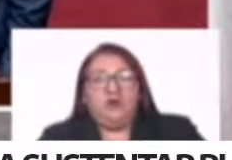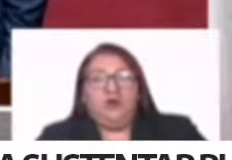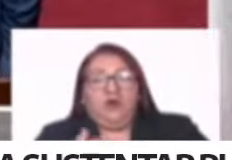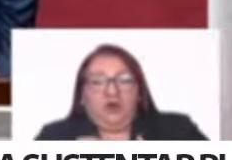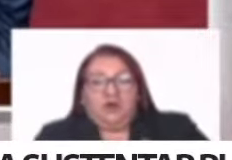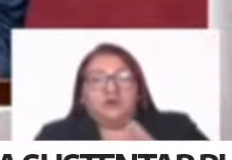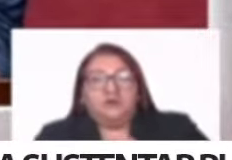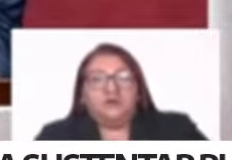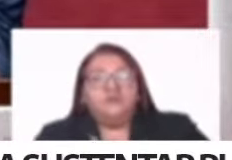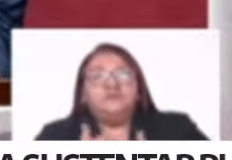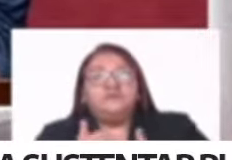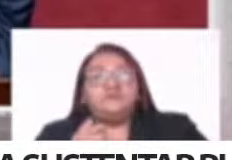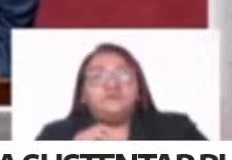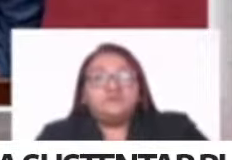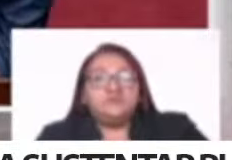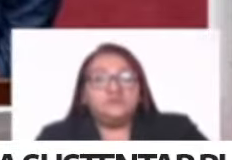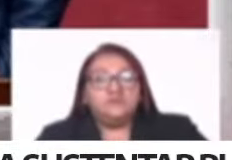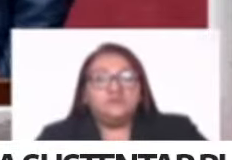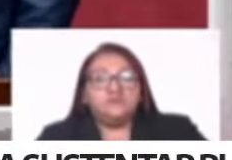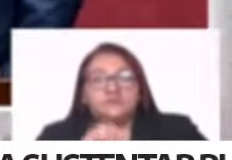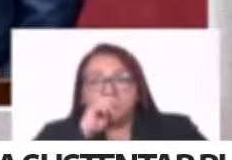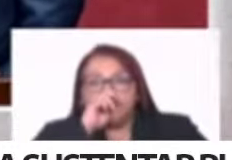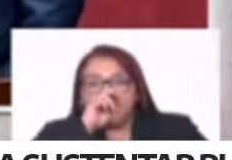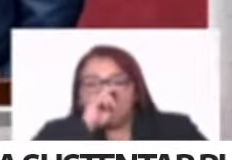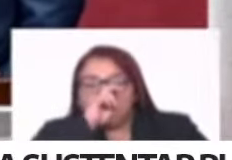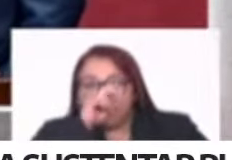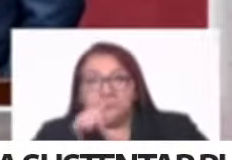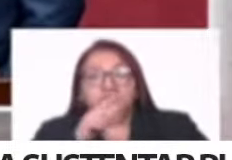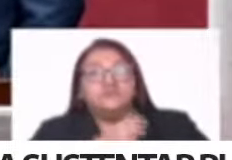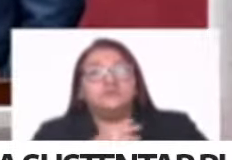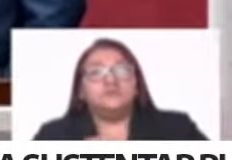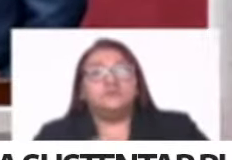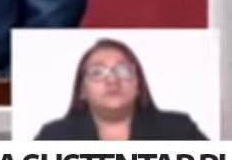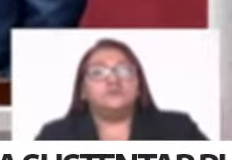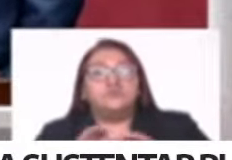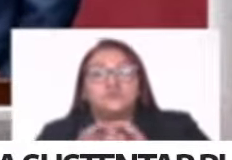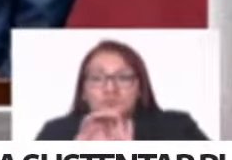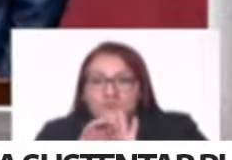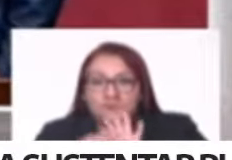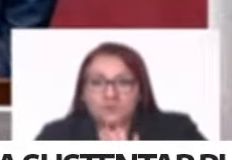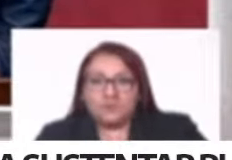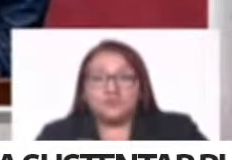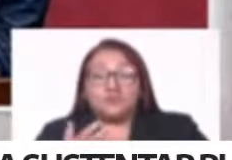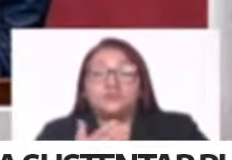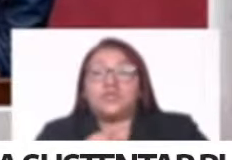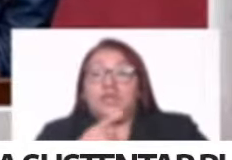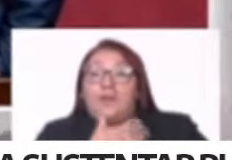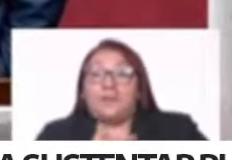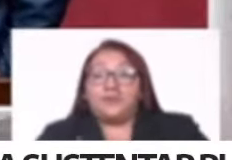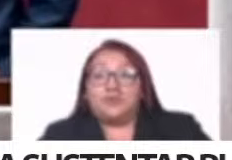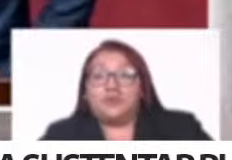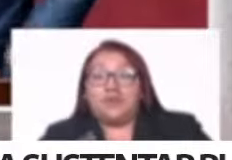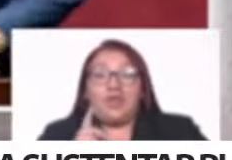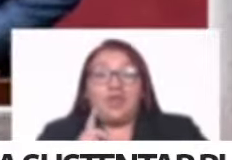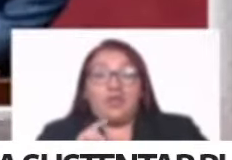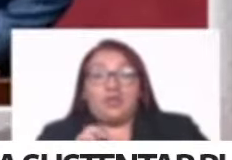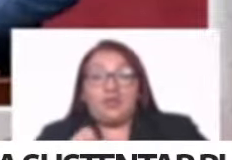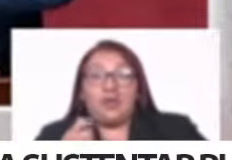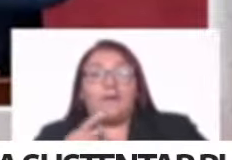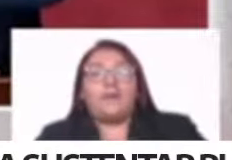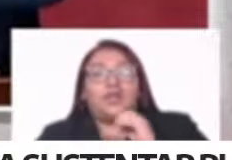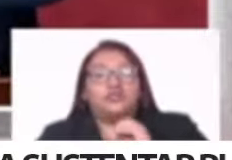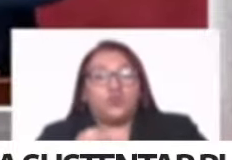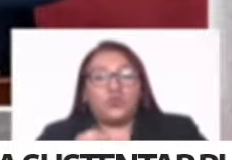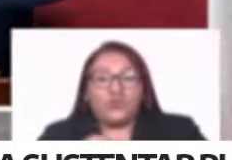servir básicamente, y esa es la línea de acción del Gobierno Constitucional de la Presidenta Boluarte, para cerrar las